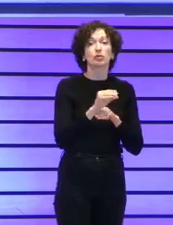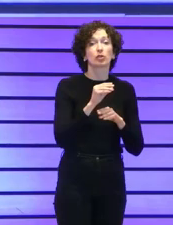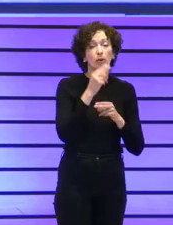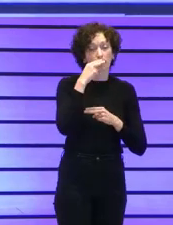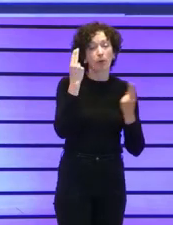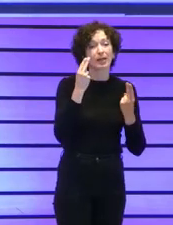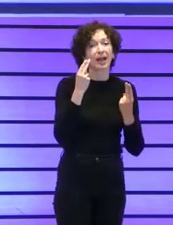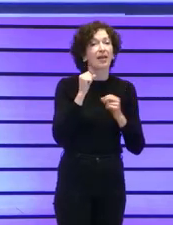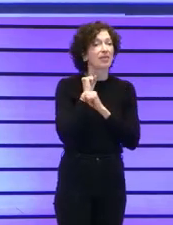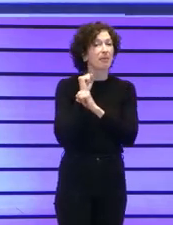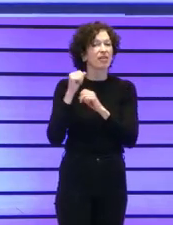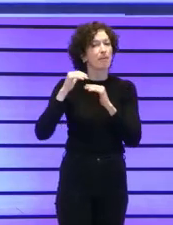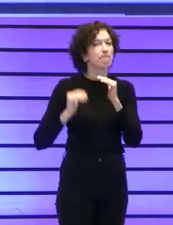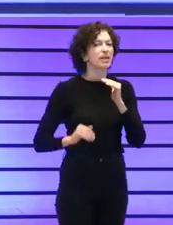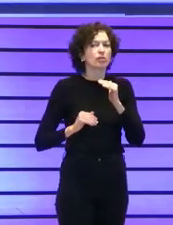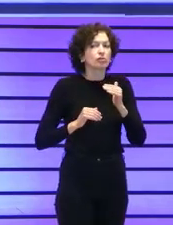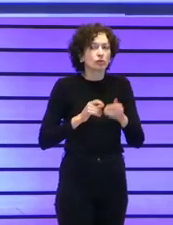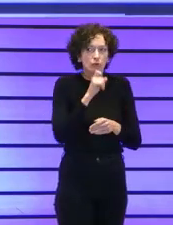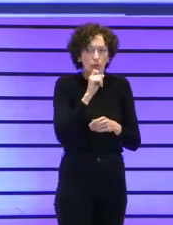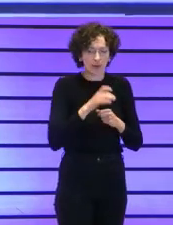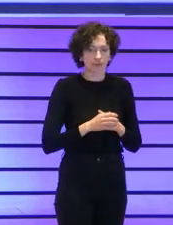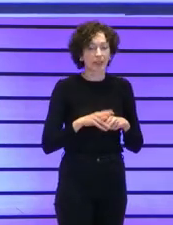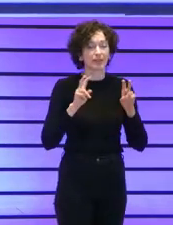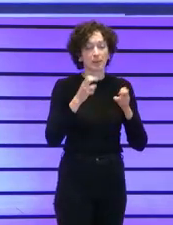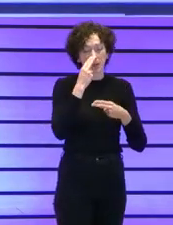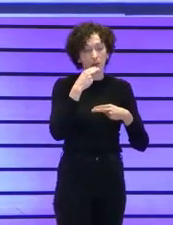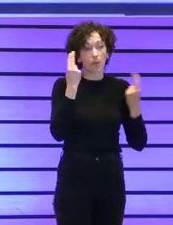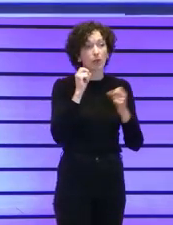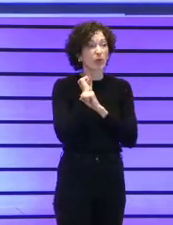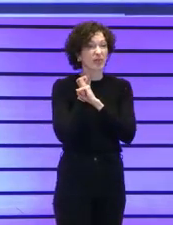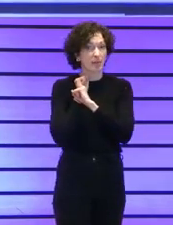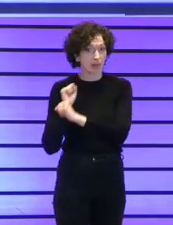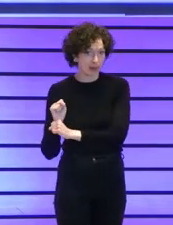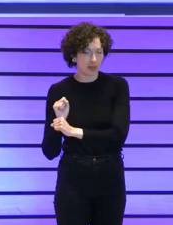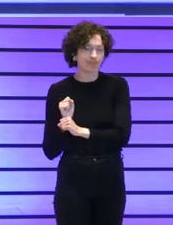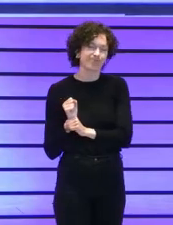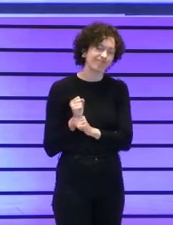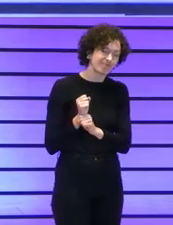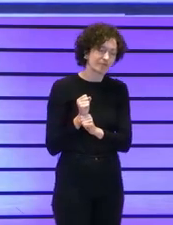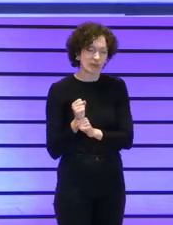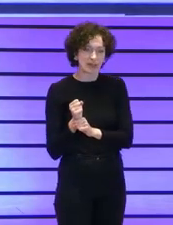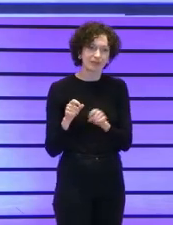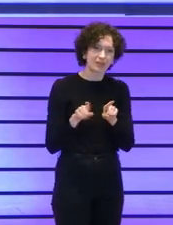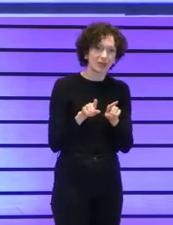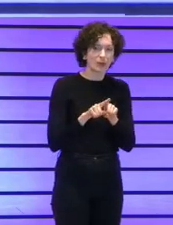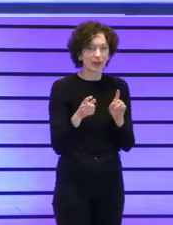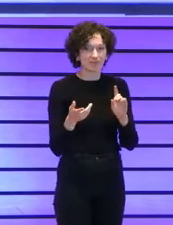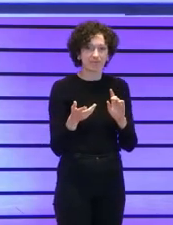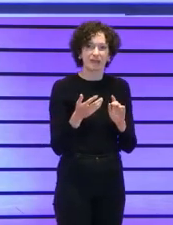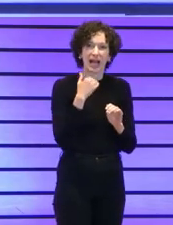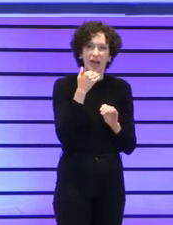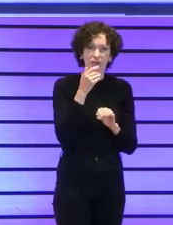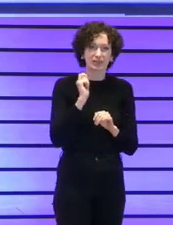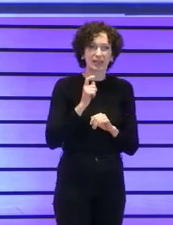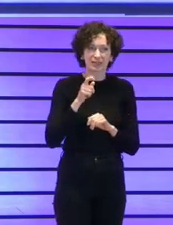de la dependencia de lo público, que es una especie de arma arrojadiza, ¿verdad?, que se maneja contra el sector, yo